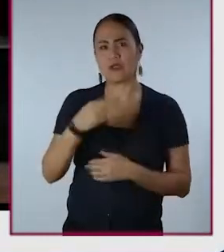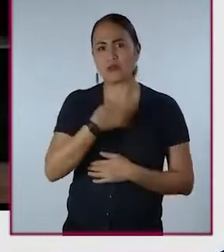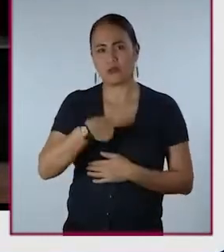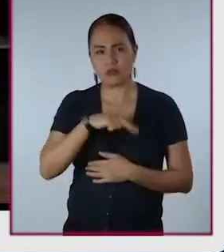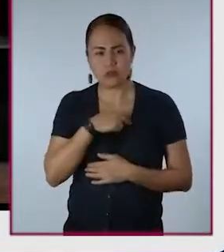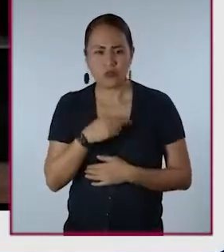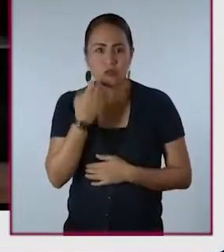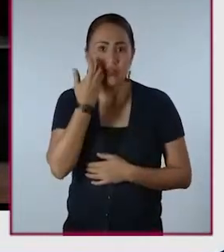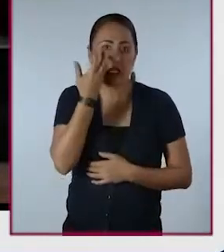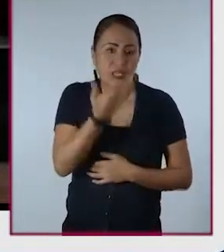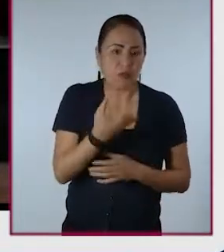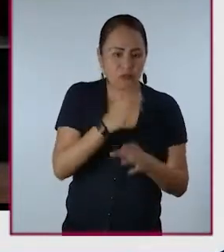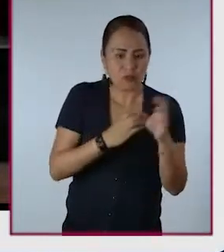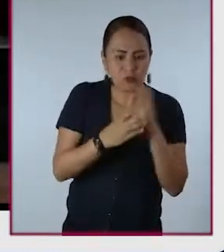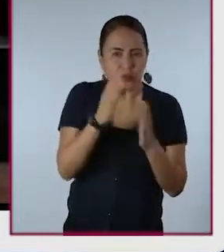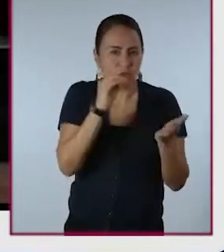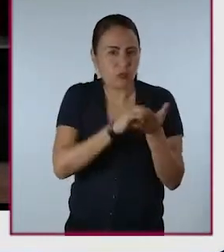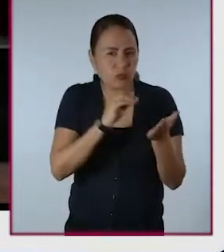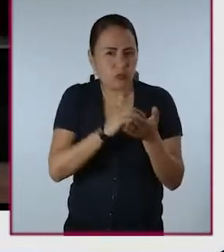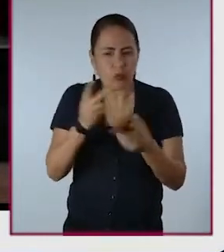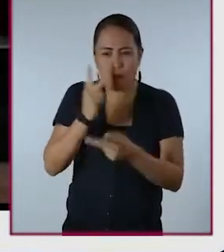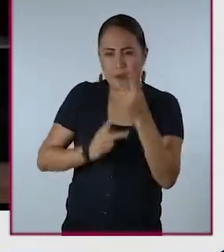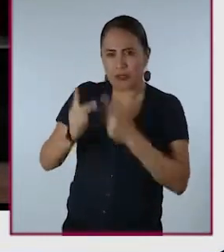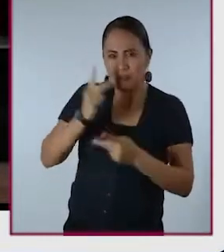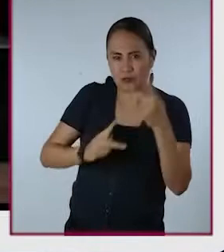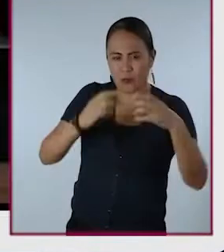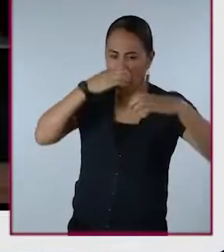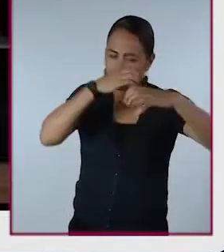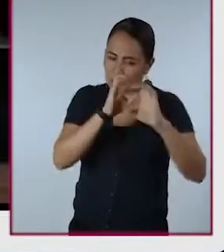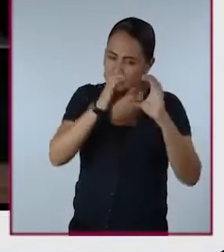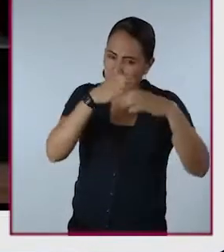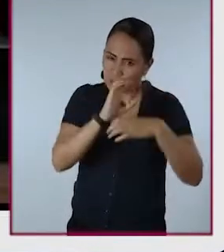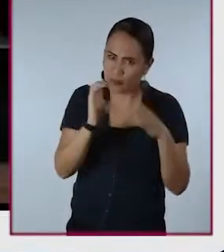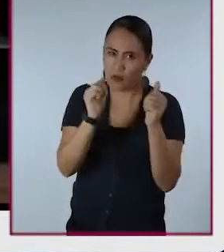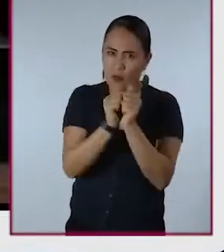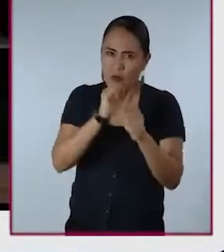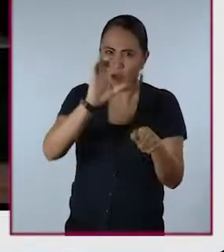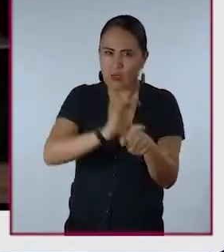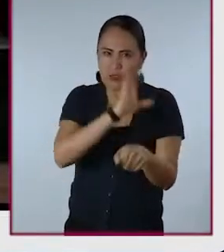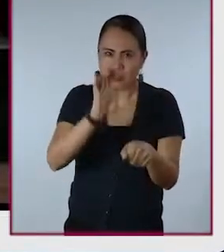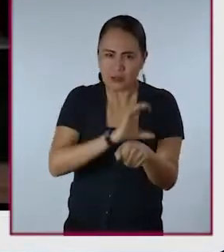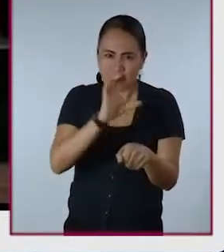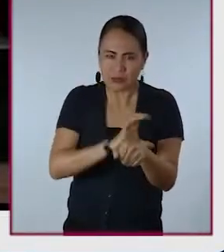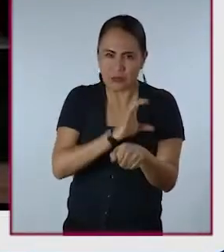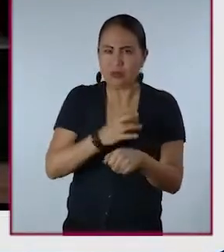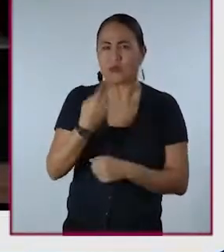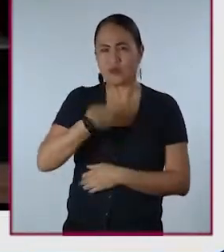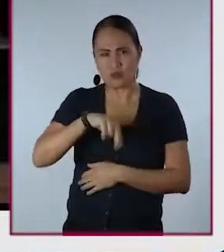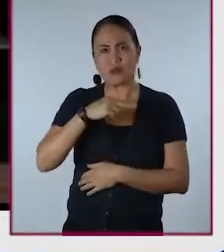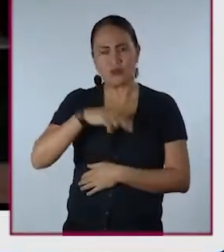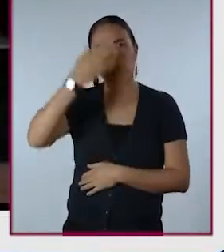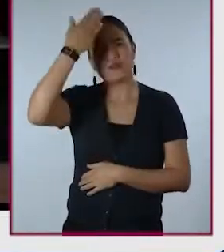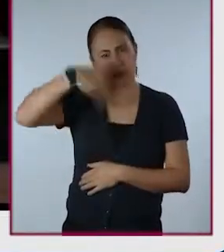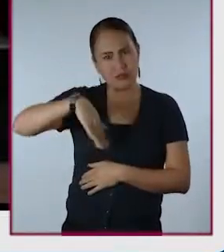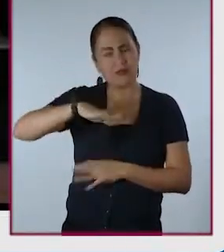de la conservación un microscopio electrónico. Bueno, cuando ya sabíamos